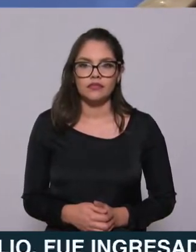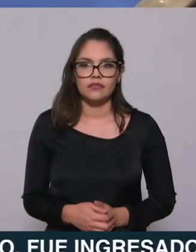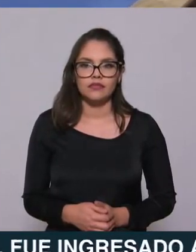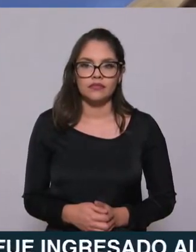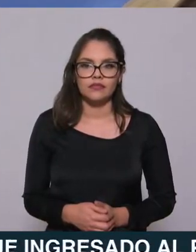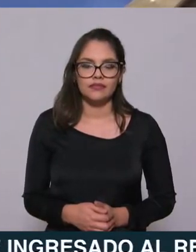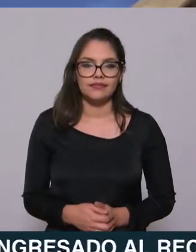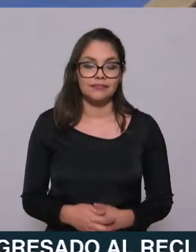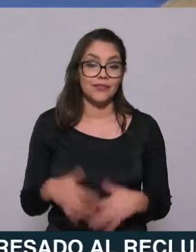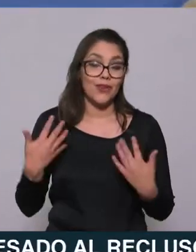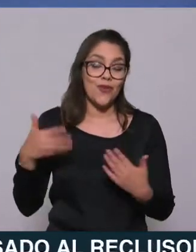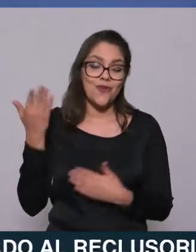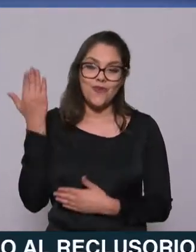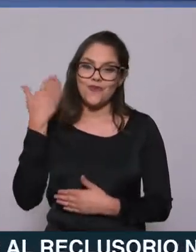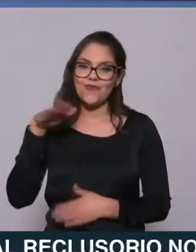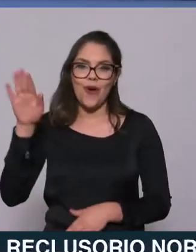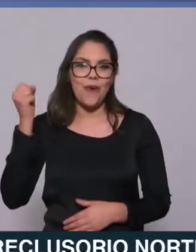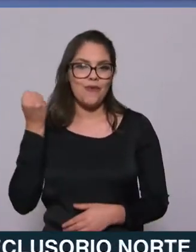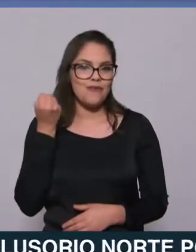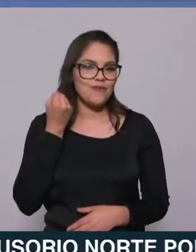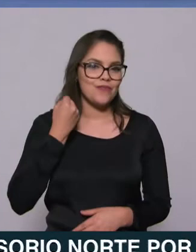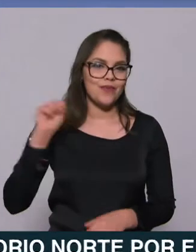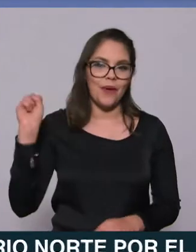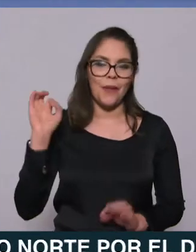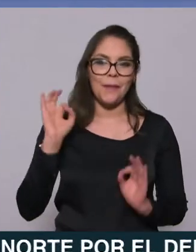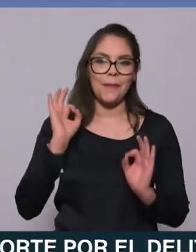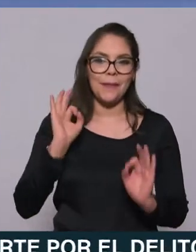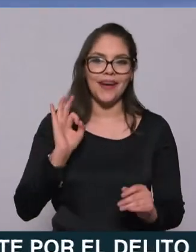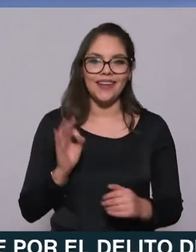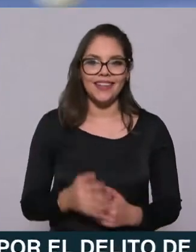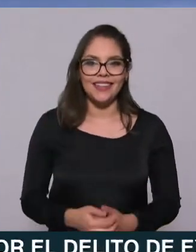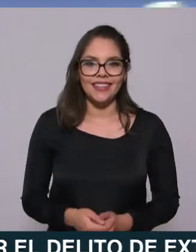¡Ah, maestro! ¡Oh, maestro!